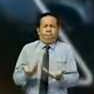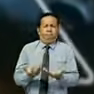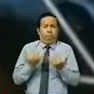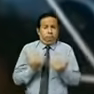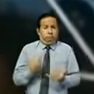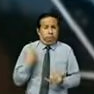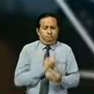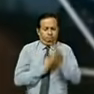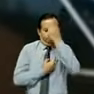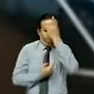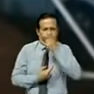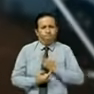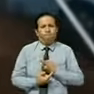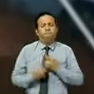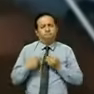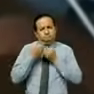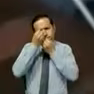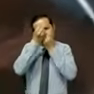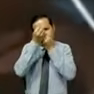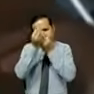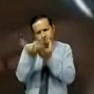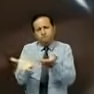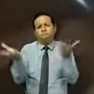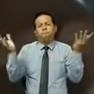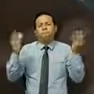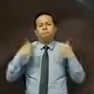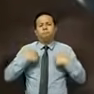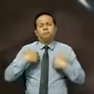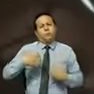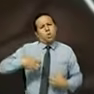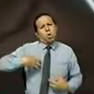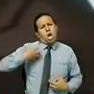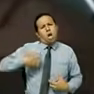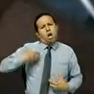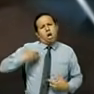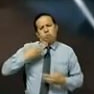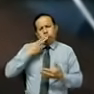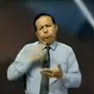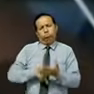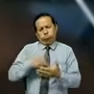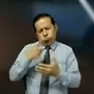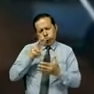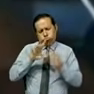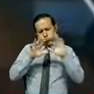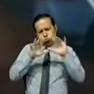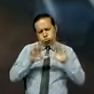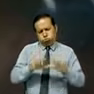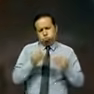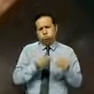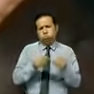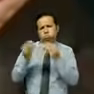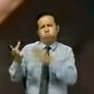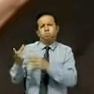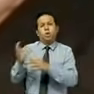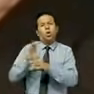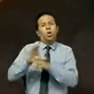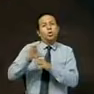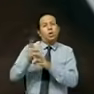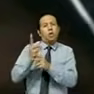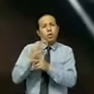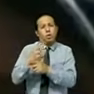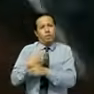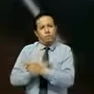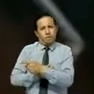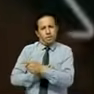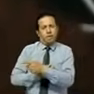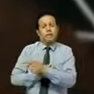decidido venir a dar a conocer nuestra queja al Consejo de la Judicatura. Habíamos tenido